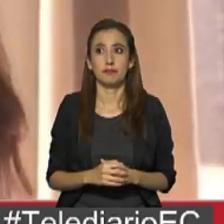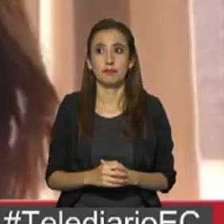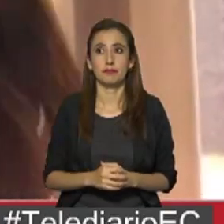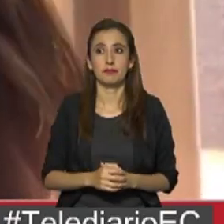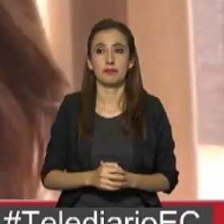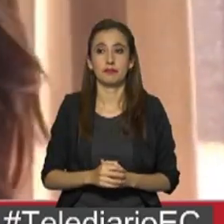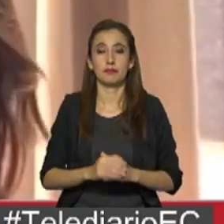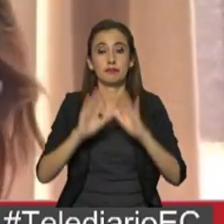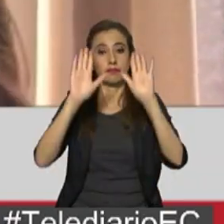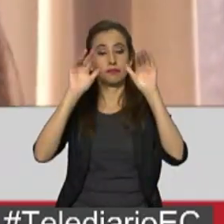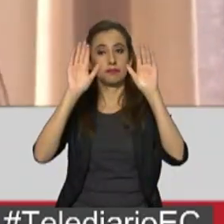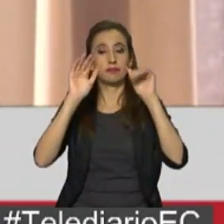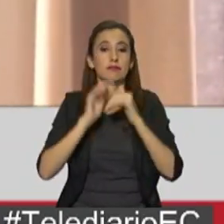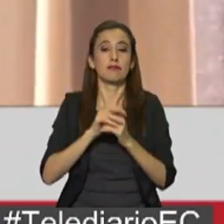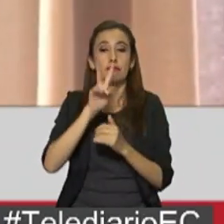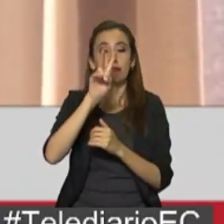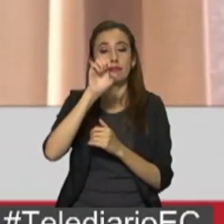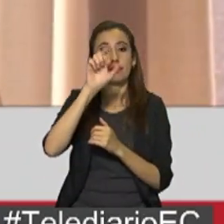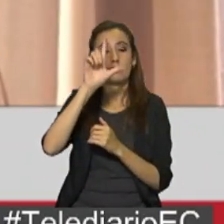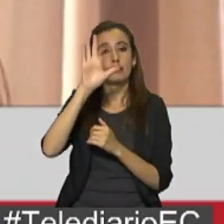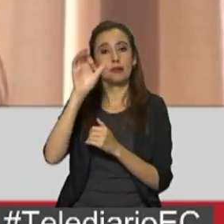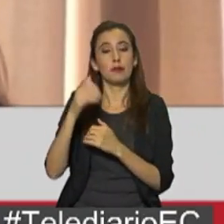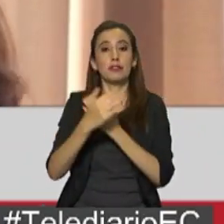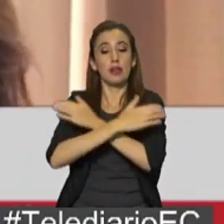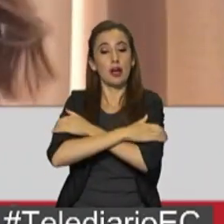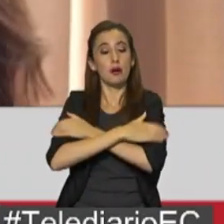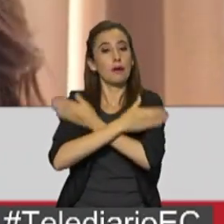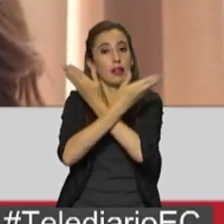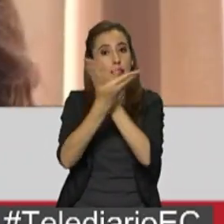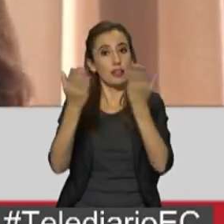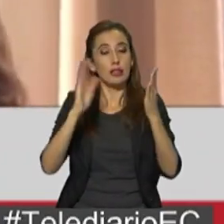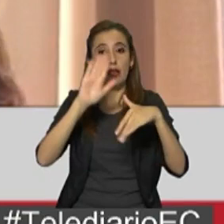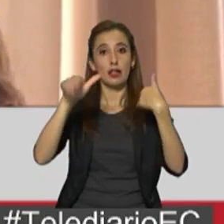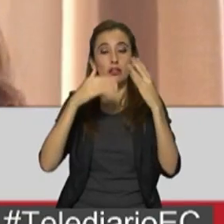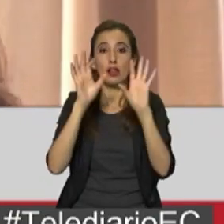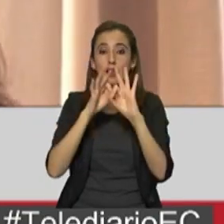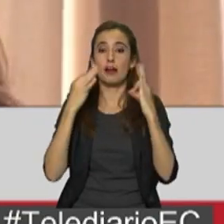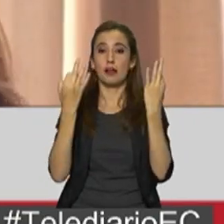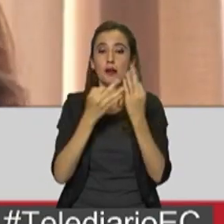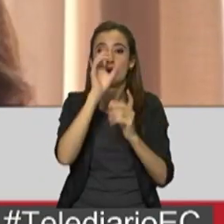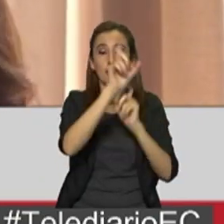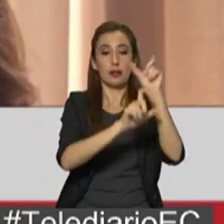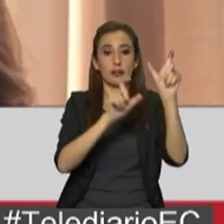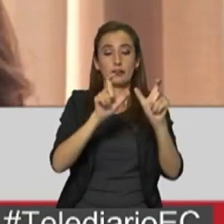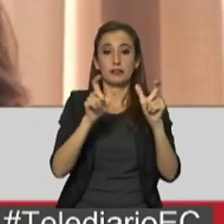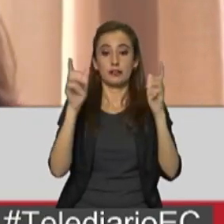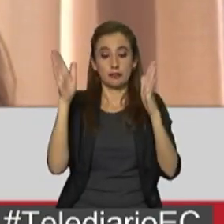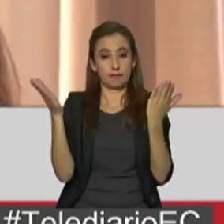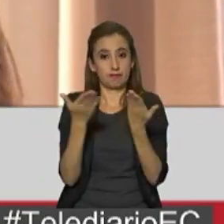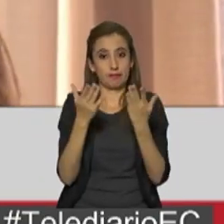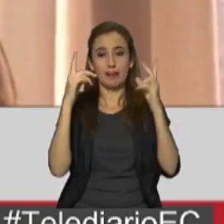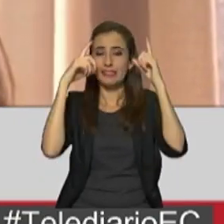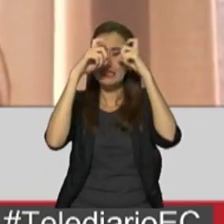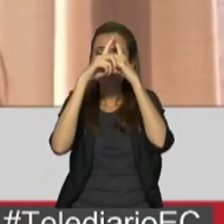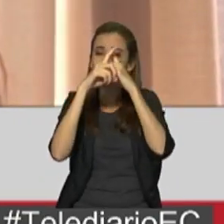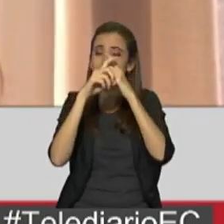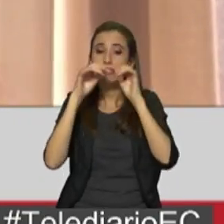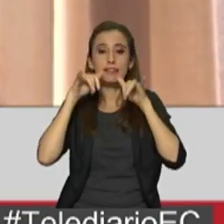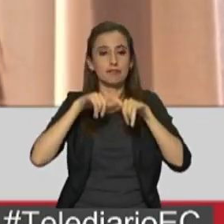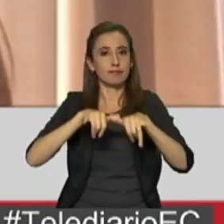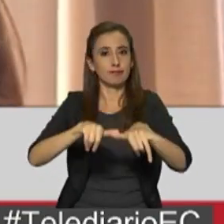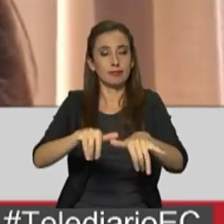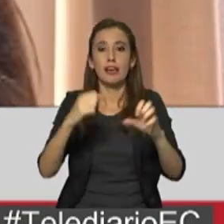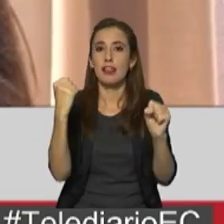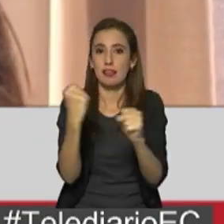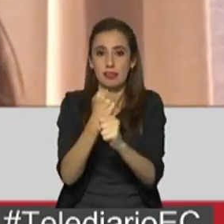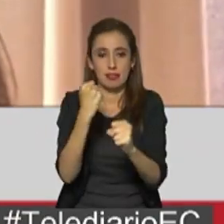todo soy valentina quiero mandar saludos a todo mi familia ya las personas que pese a este momento difícil situación que están